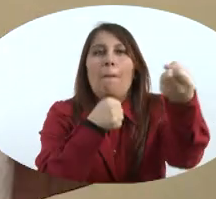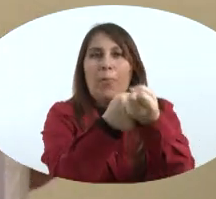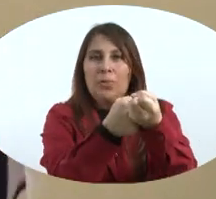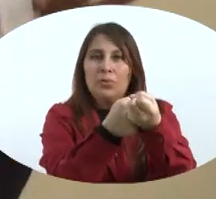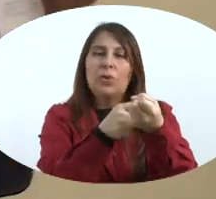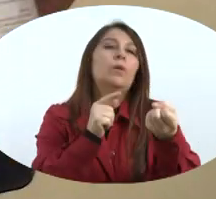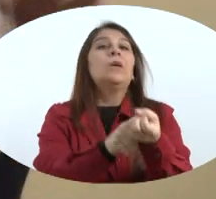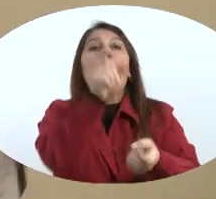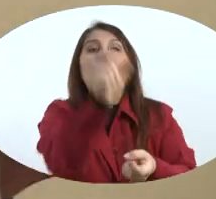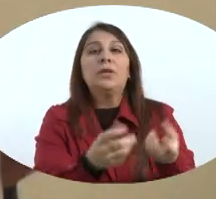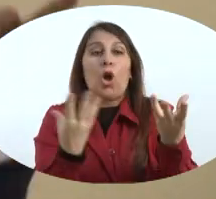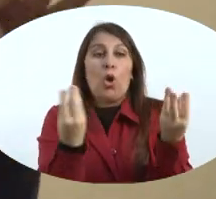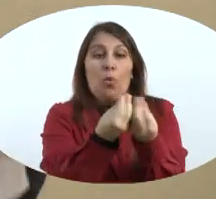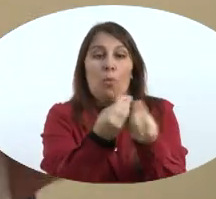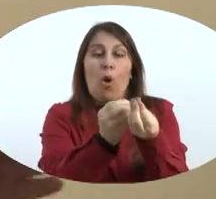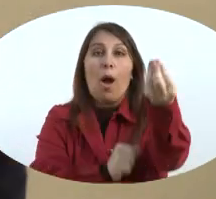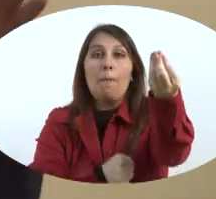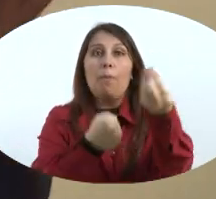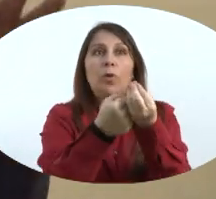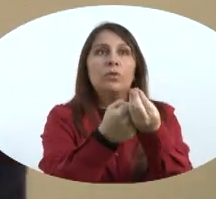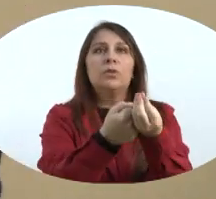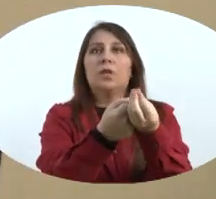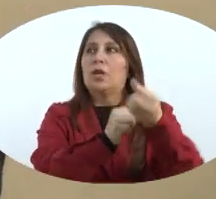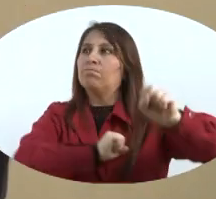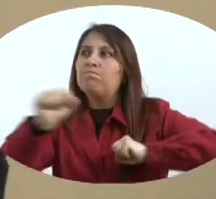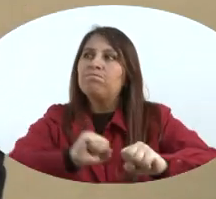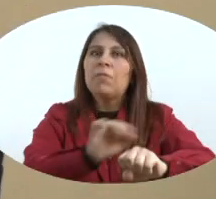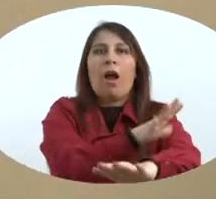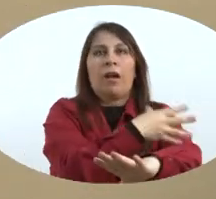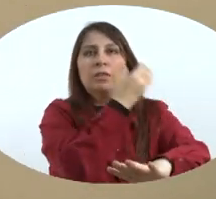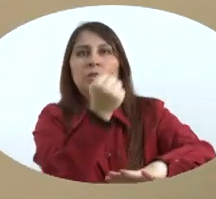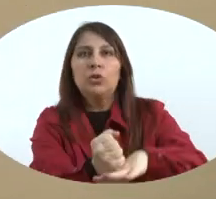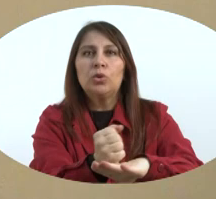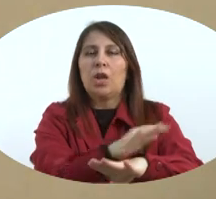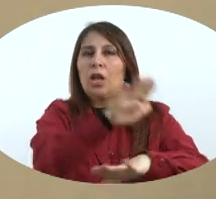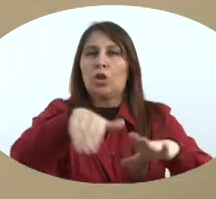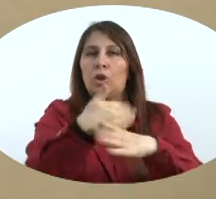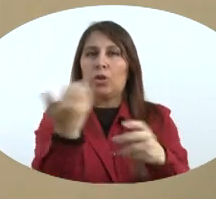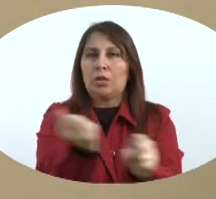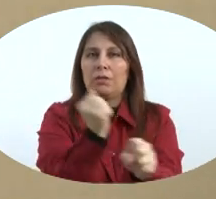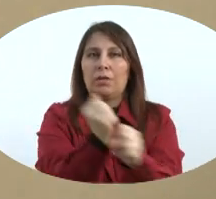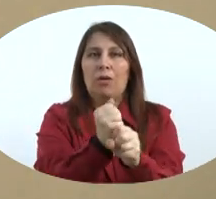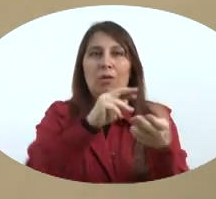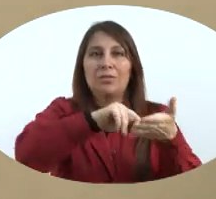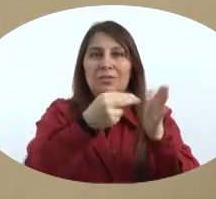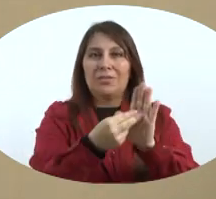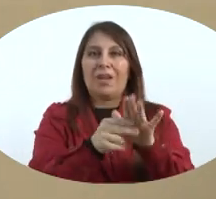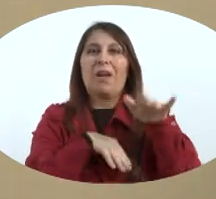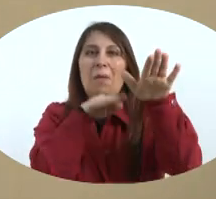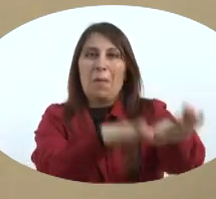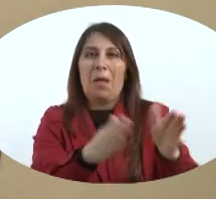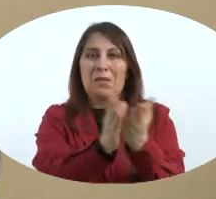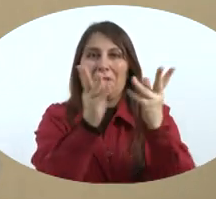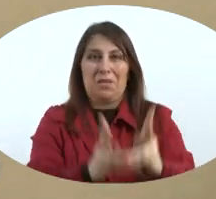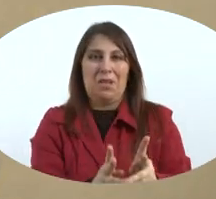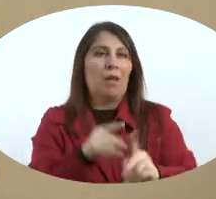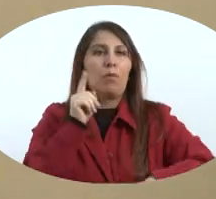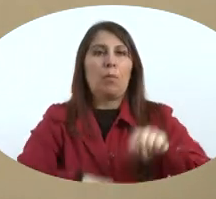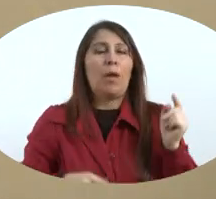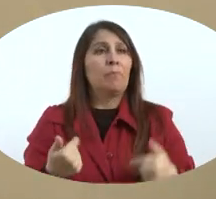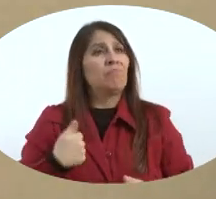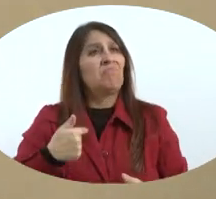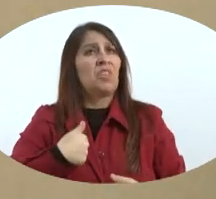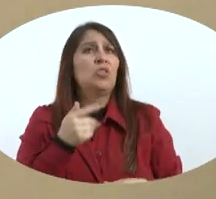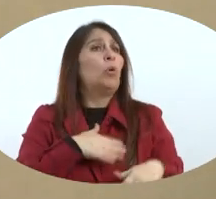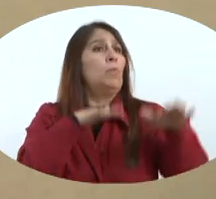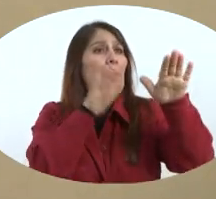de personas que estén atrás apoyando e impulsando acompañando todo lo que inicie la representación estudiantil no puede pasar que una persona se